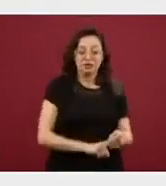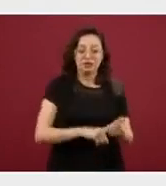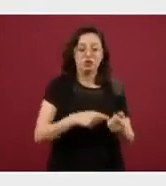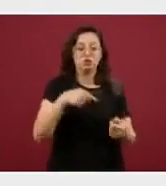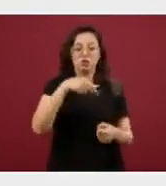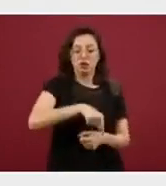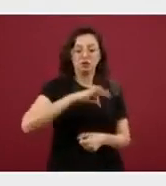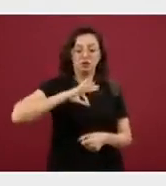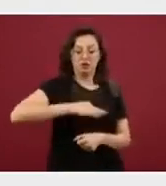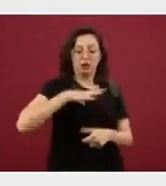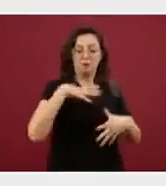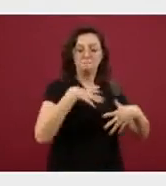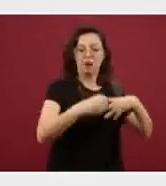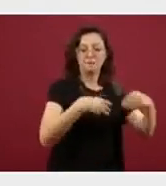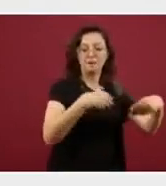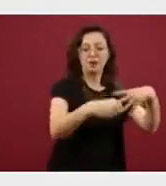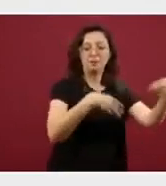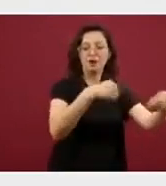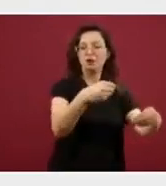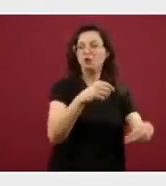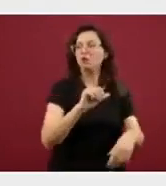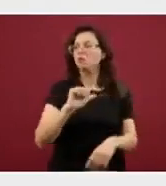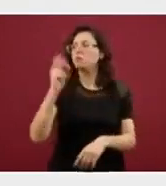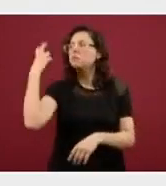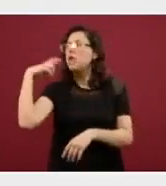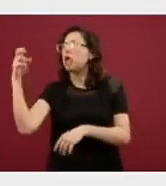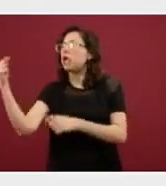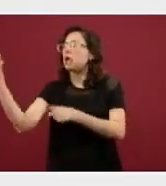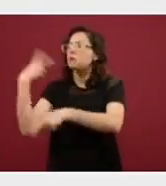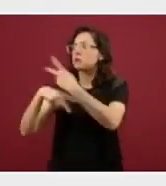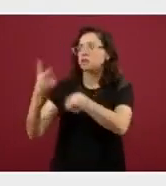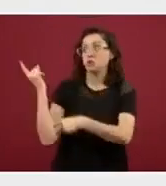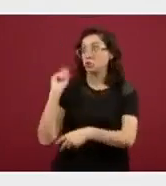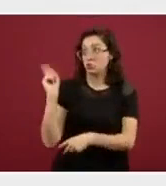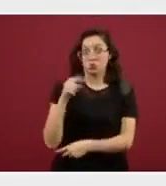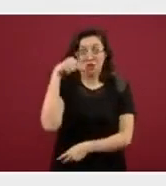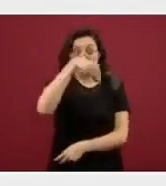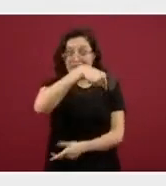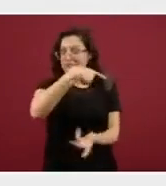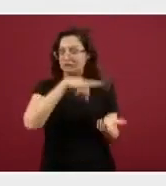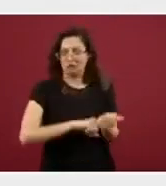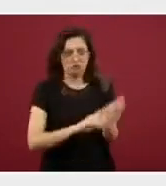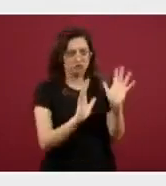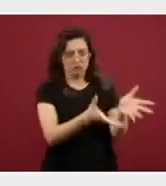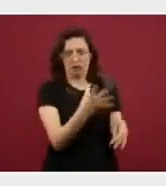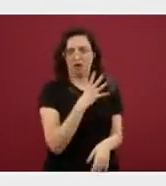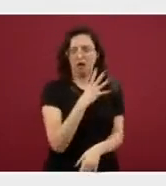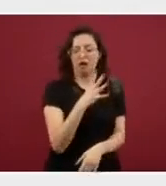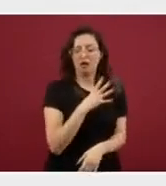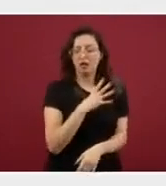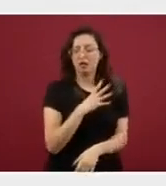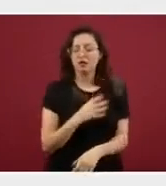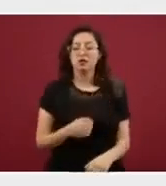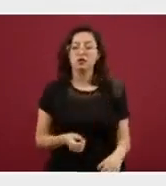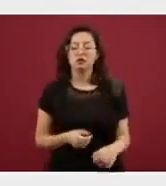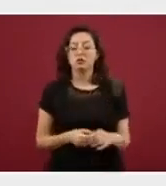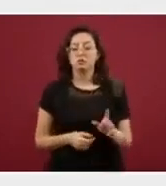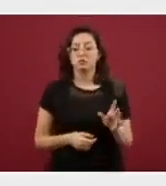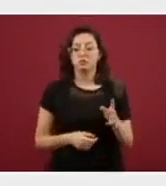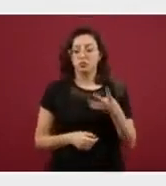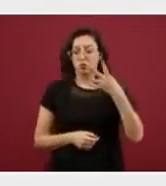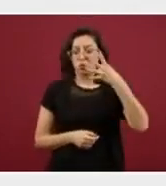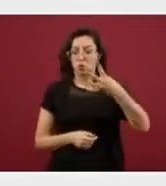sitio y no solamente a partir de los casos importados. Y son estas 4 esquinas del